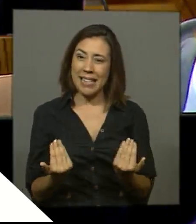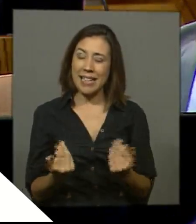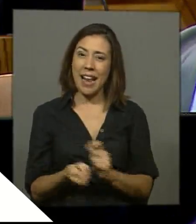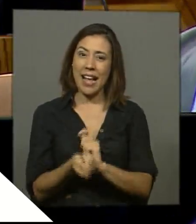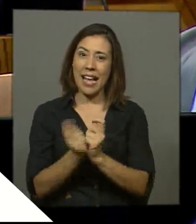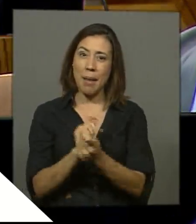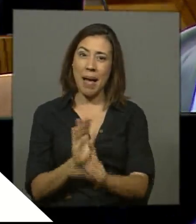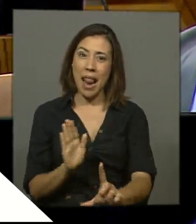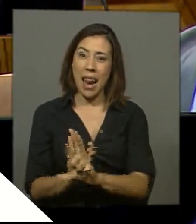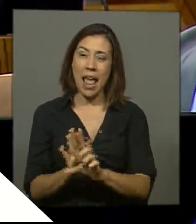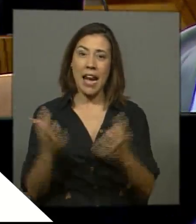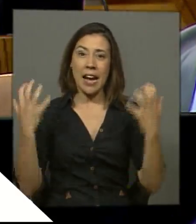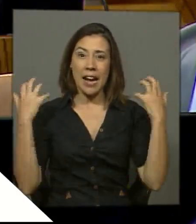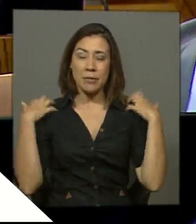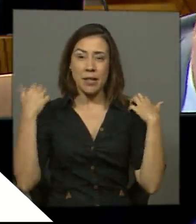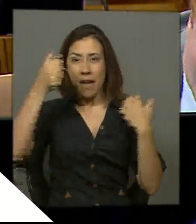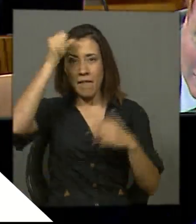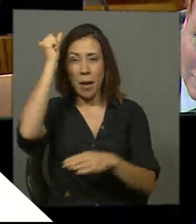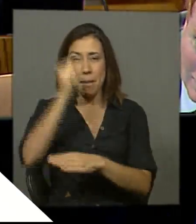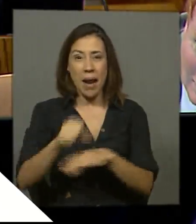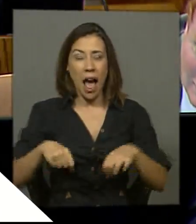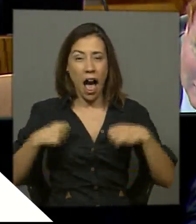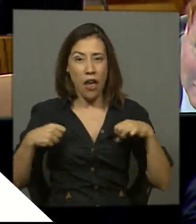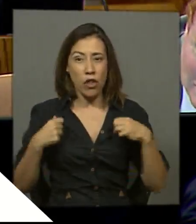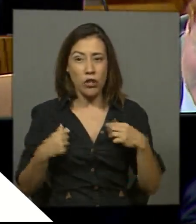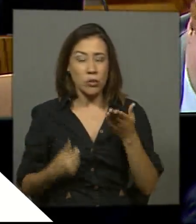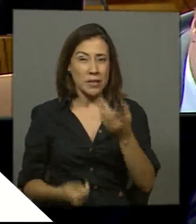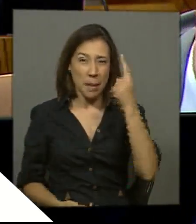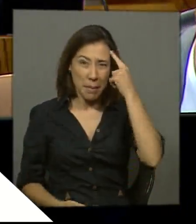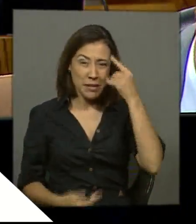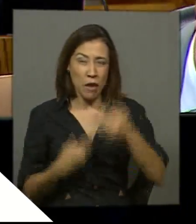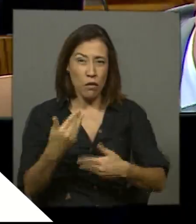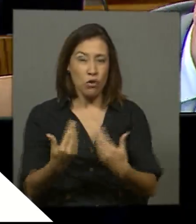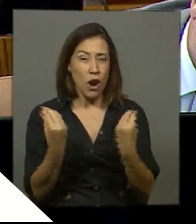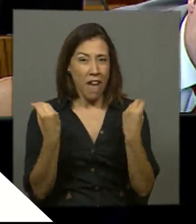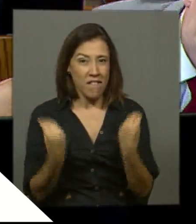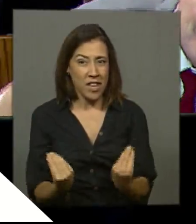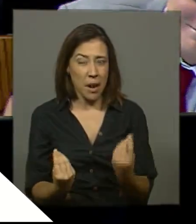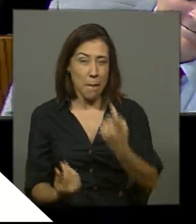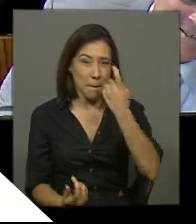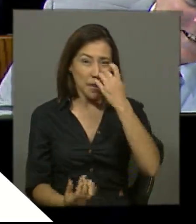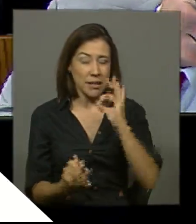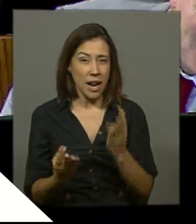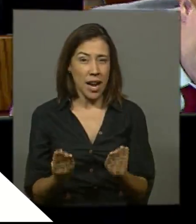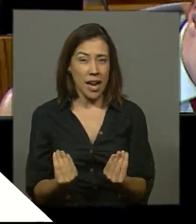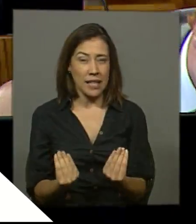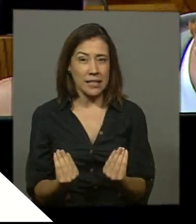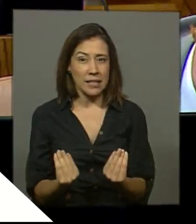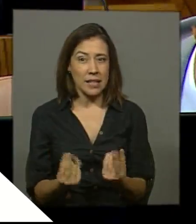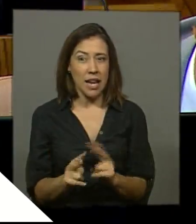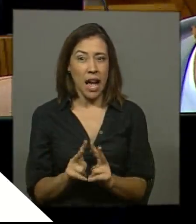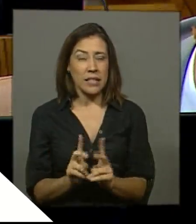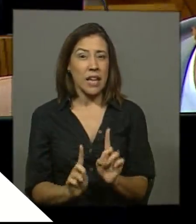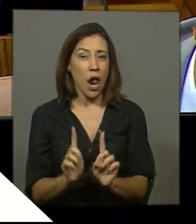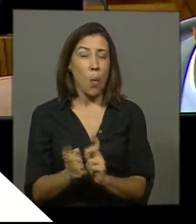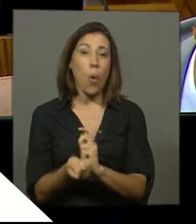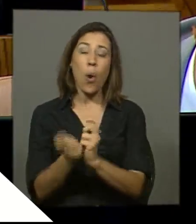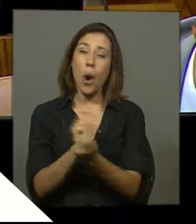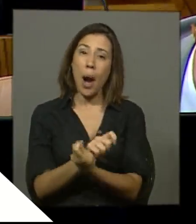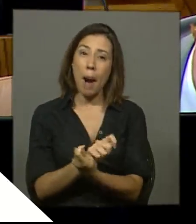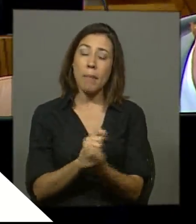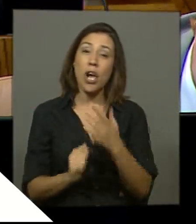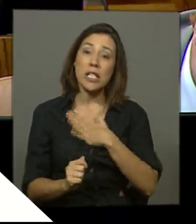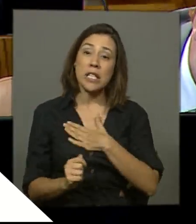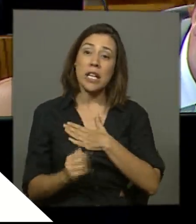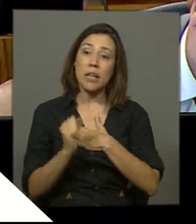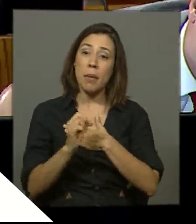modificar la ley de responsabilidad penal adolescente cree que funciona bien cree que es necesario hacerle algún tipo de cambio y si quiere